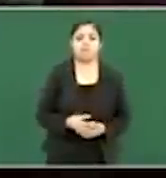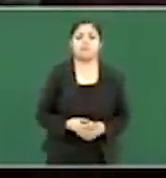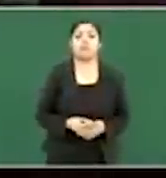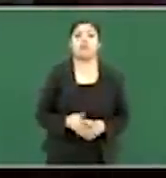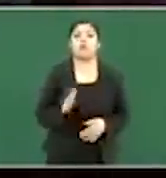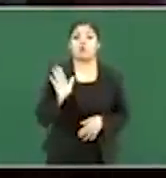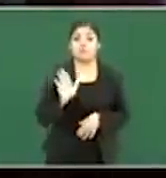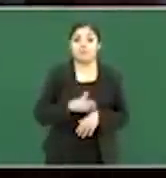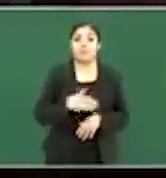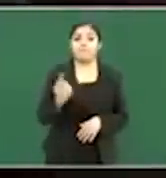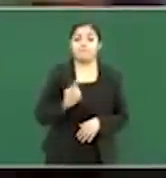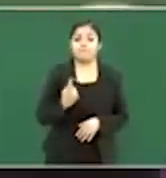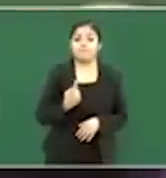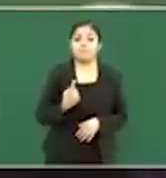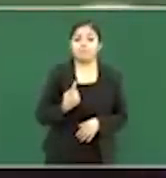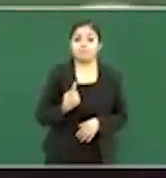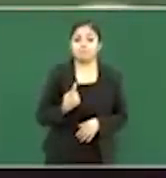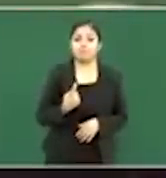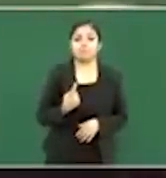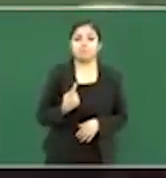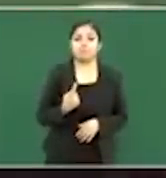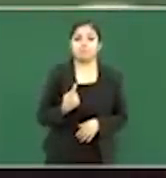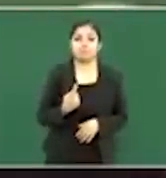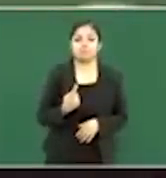cuanto a